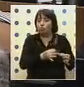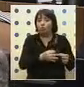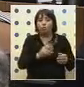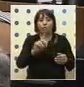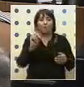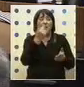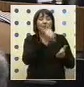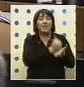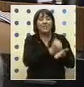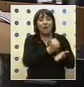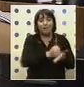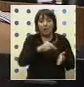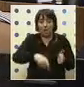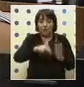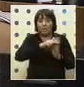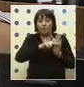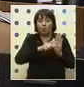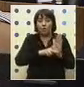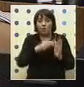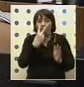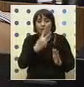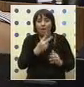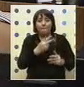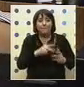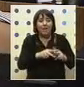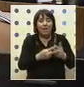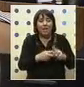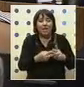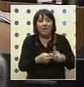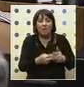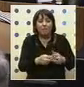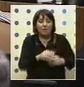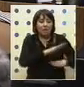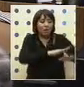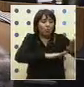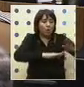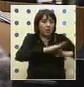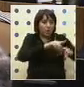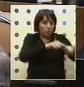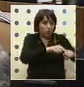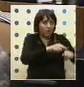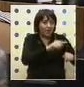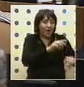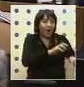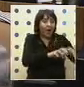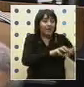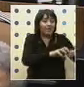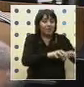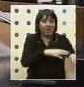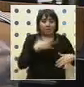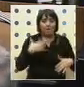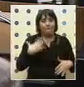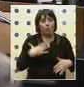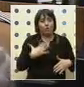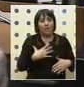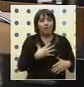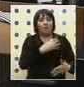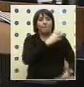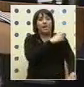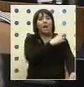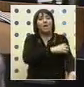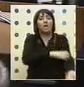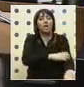trámite, este proyecto contempla mecanismos y herramientas que protegen estas actividades tan relevantes para regiones como la que